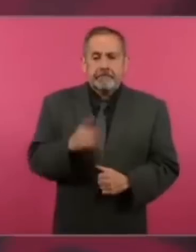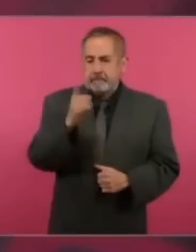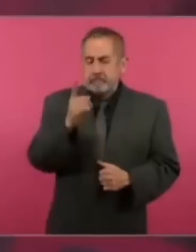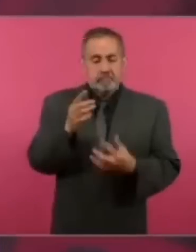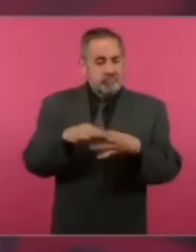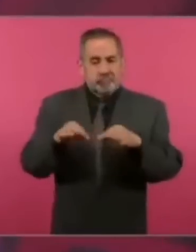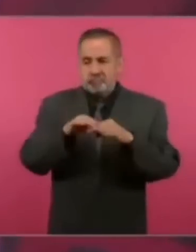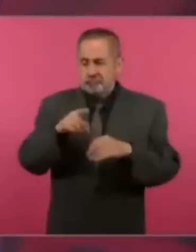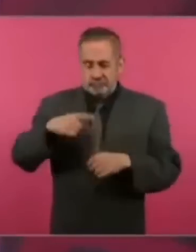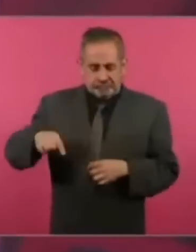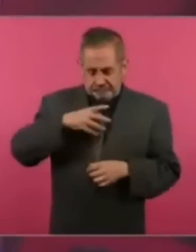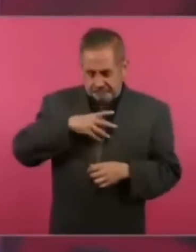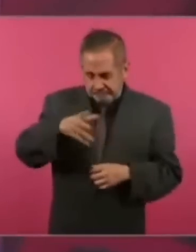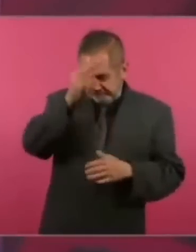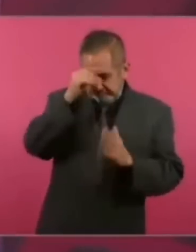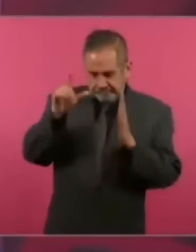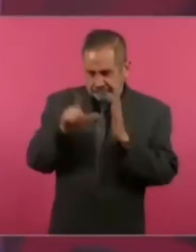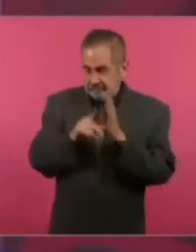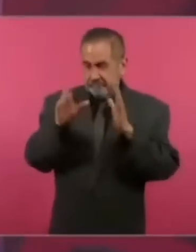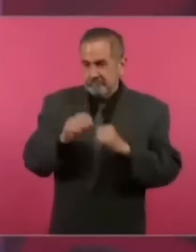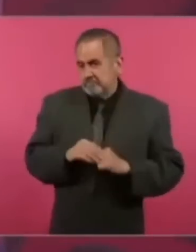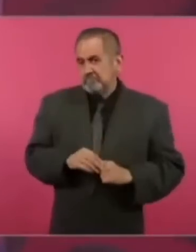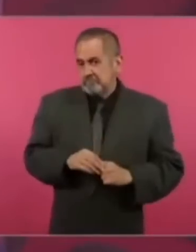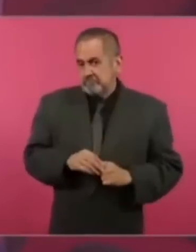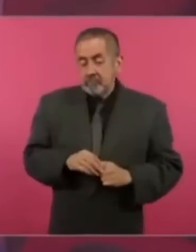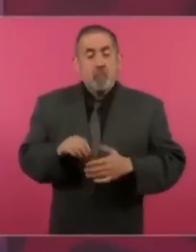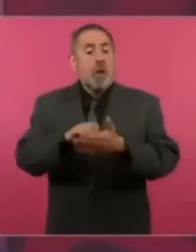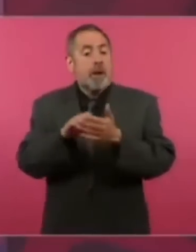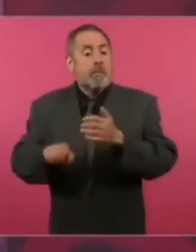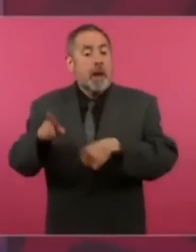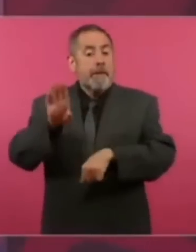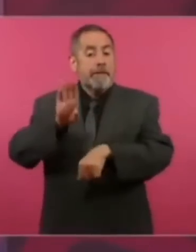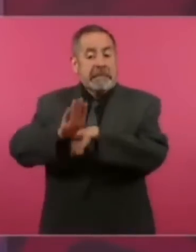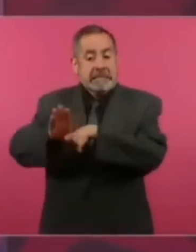esa es una lección. Brasil,